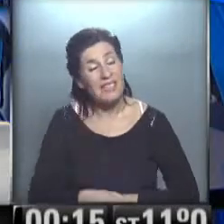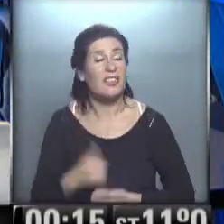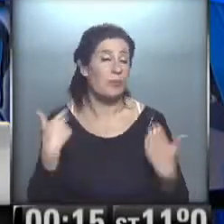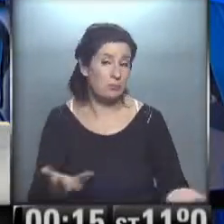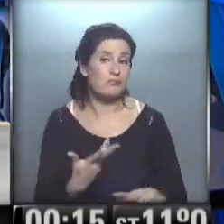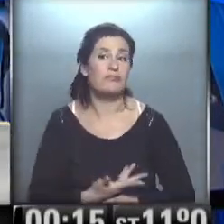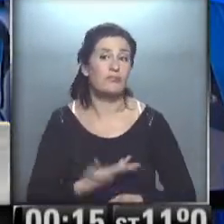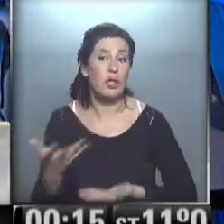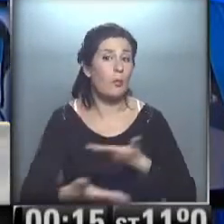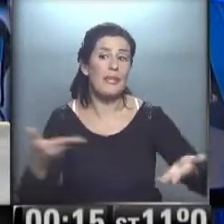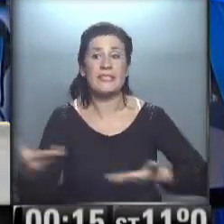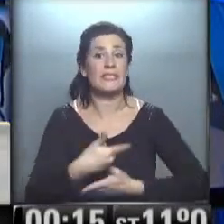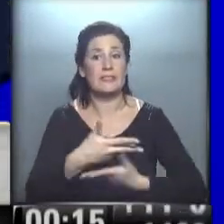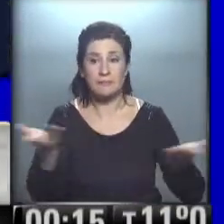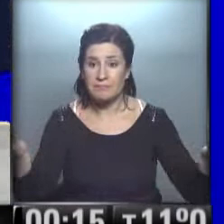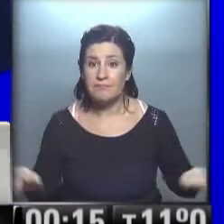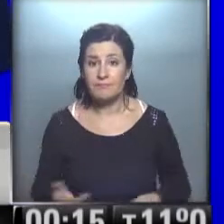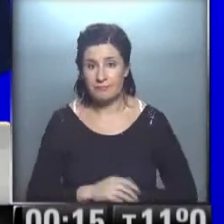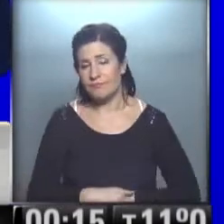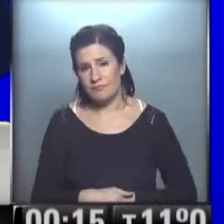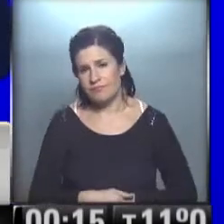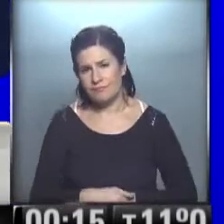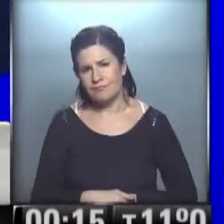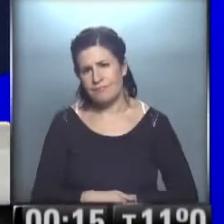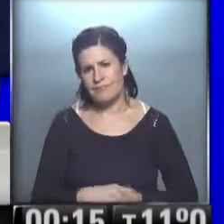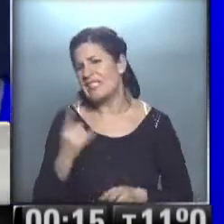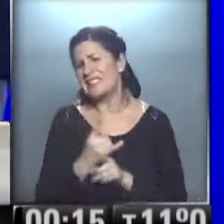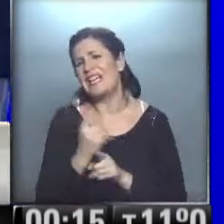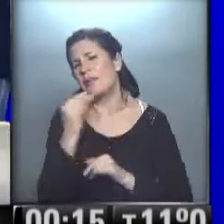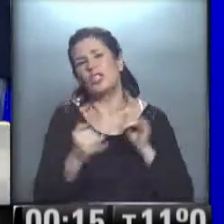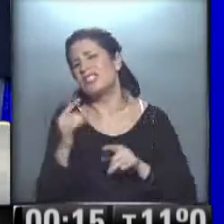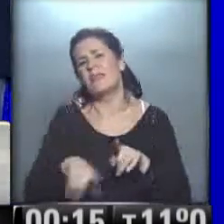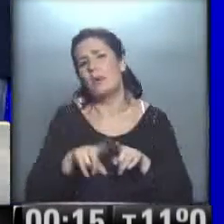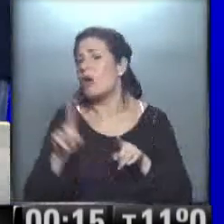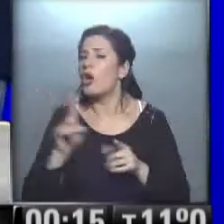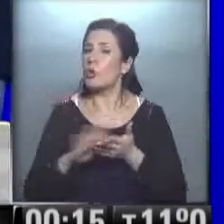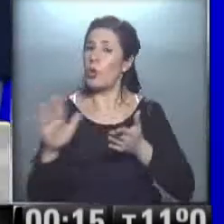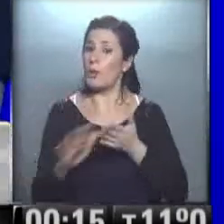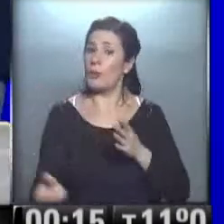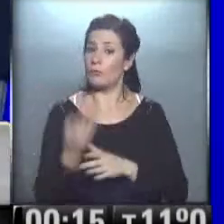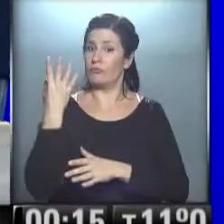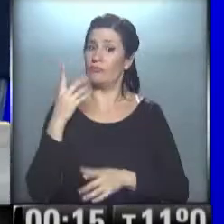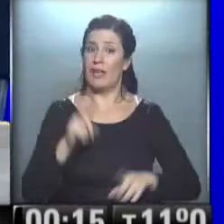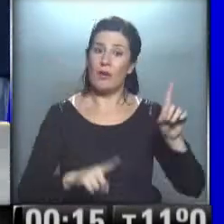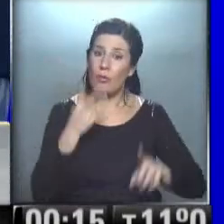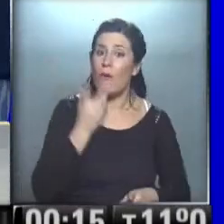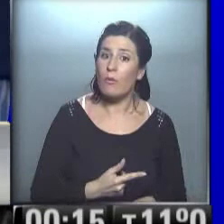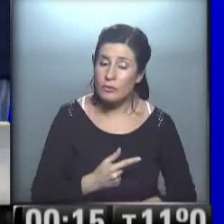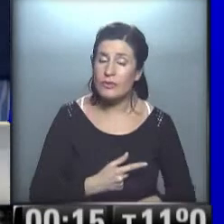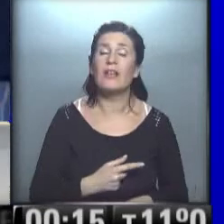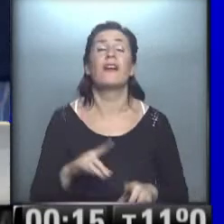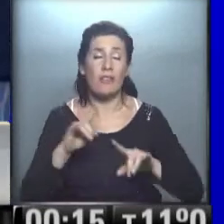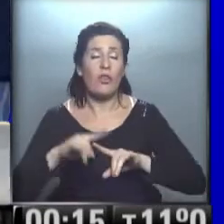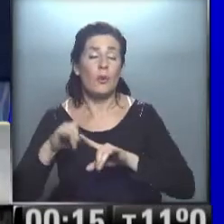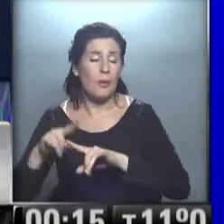de verdad pues es alto por fuera de lo que son las noticias a visuales del rock para todos los amantes del arte de los redondos la web de